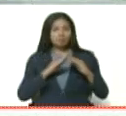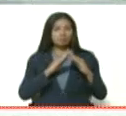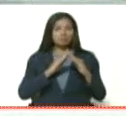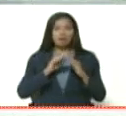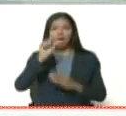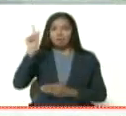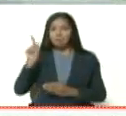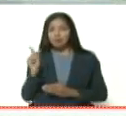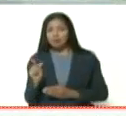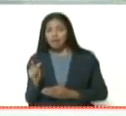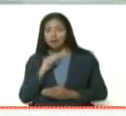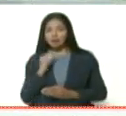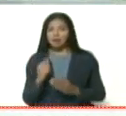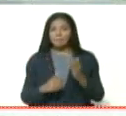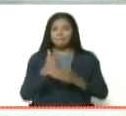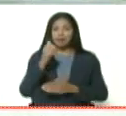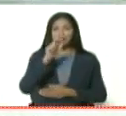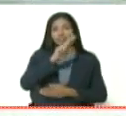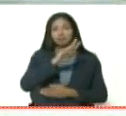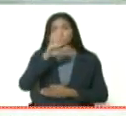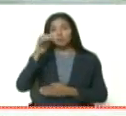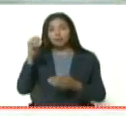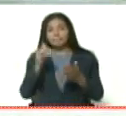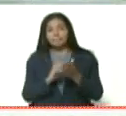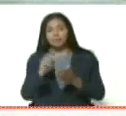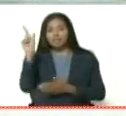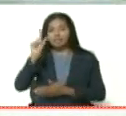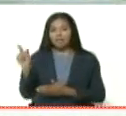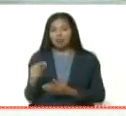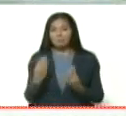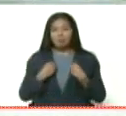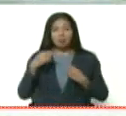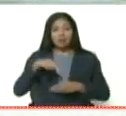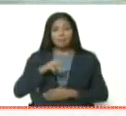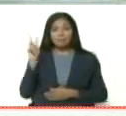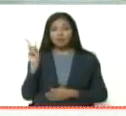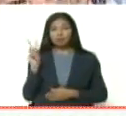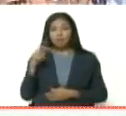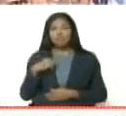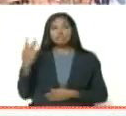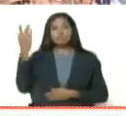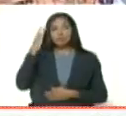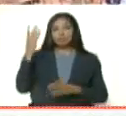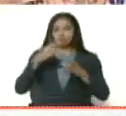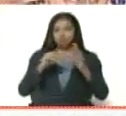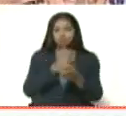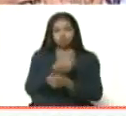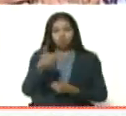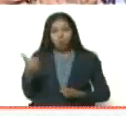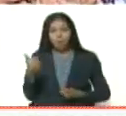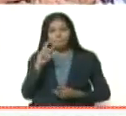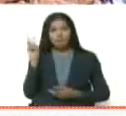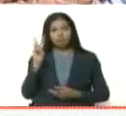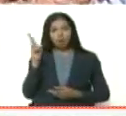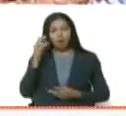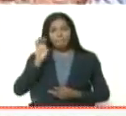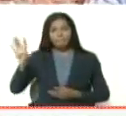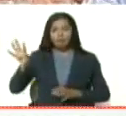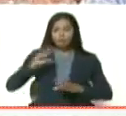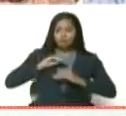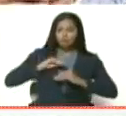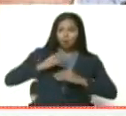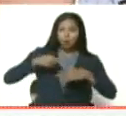grande, supera los 350 mil italianos que viven en Venezuela, eso debe saberse. Venezuela es un país